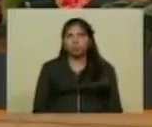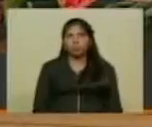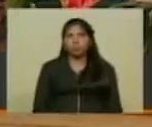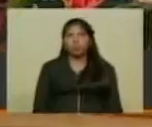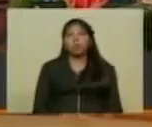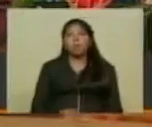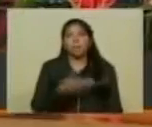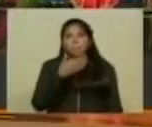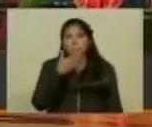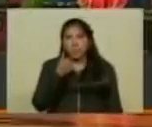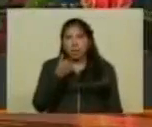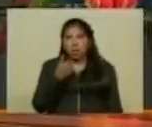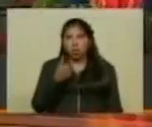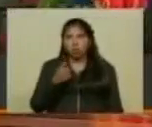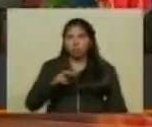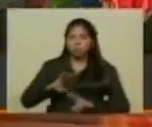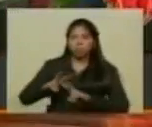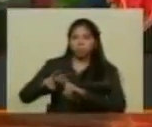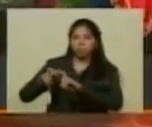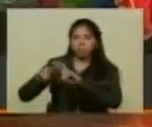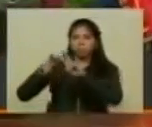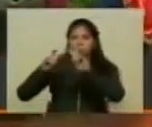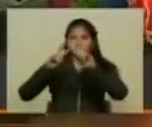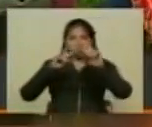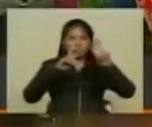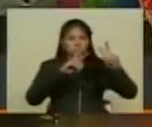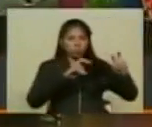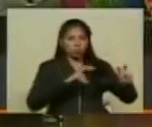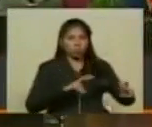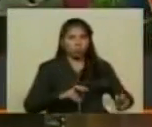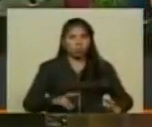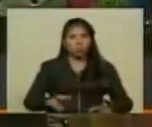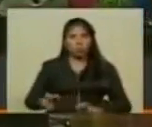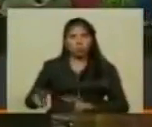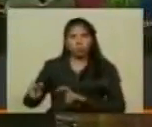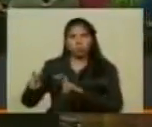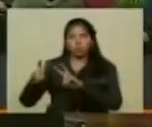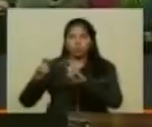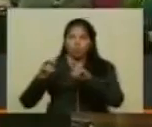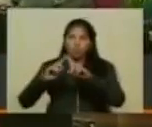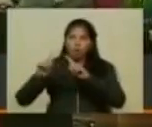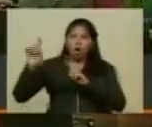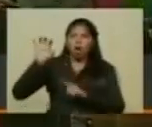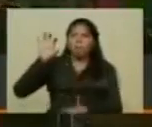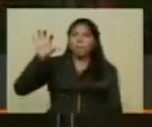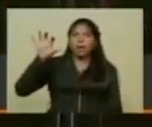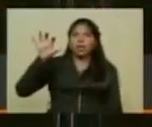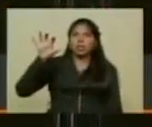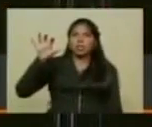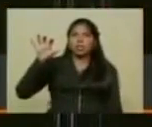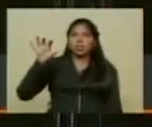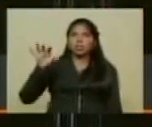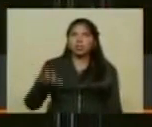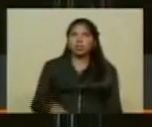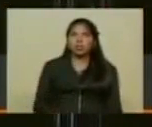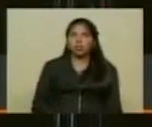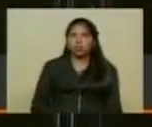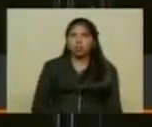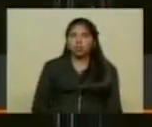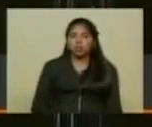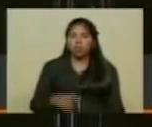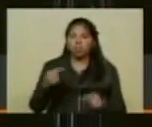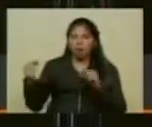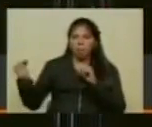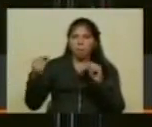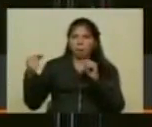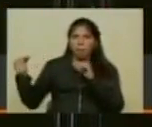Busquémoslas en las relaciones geopolíticas. en la batalla y la disputa que se está